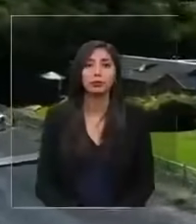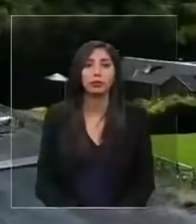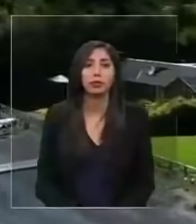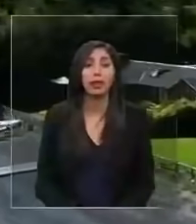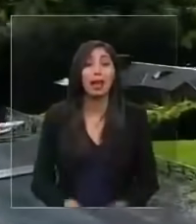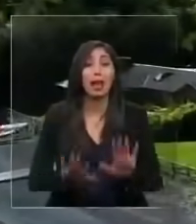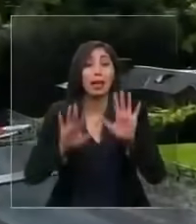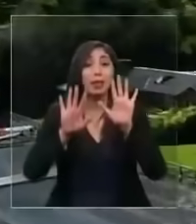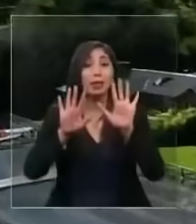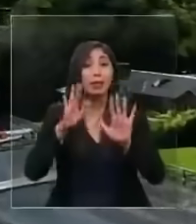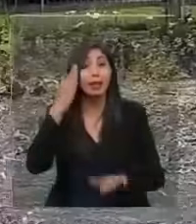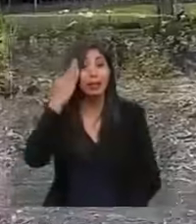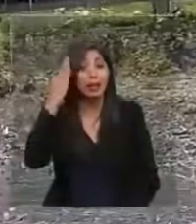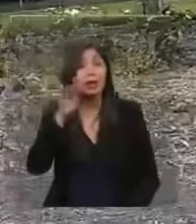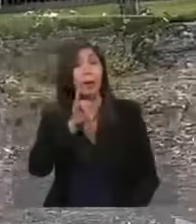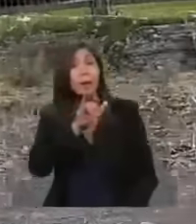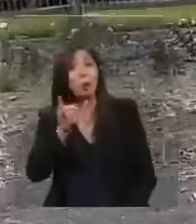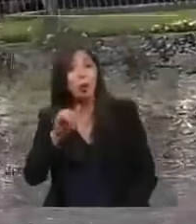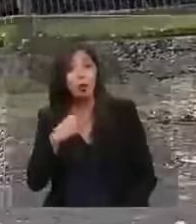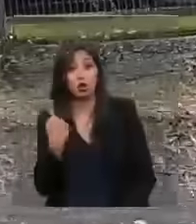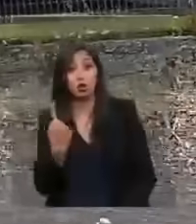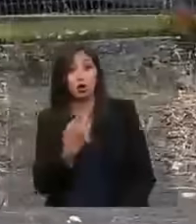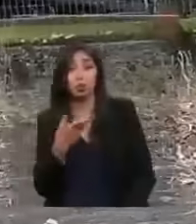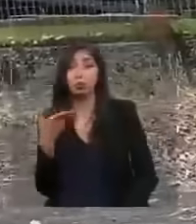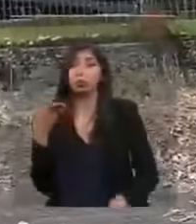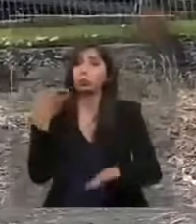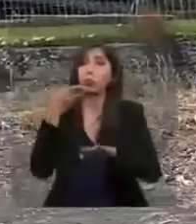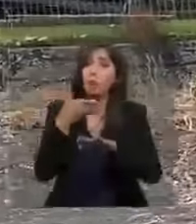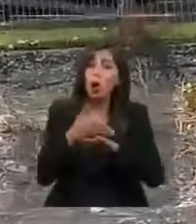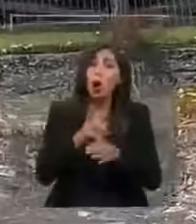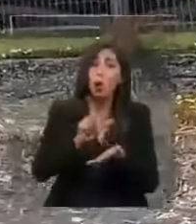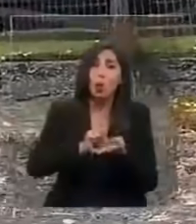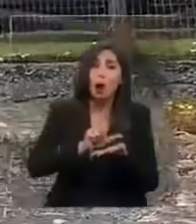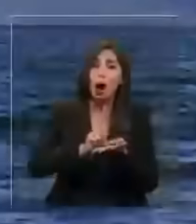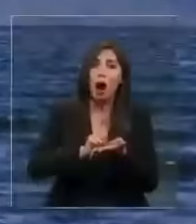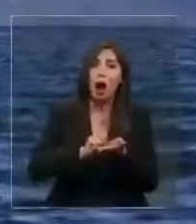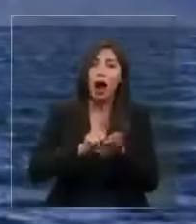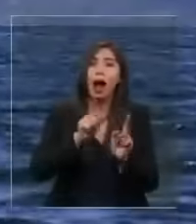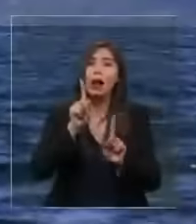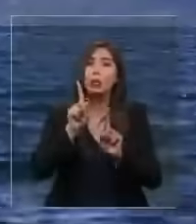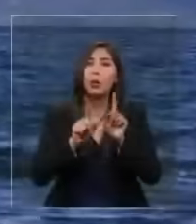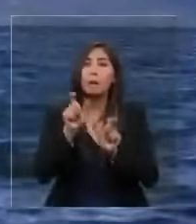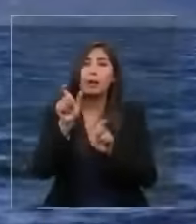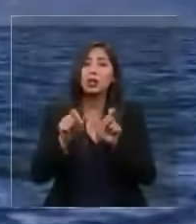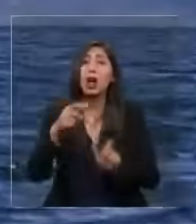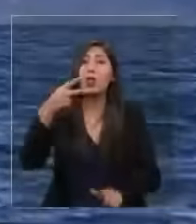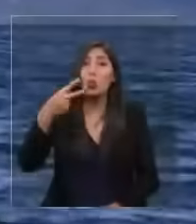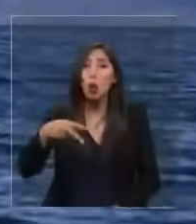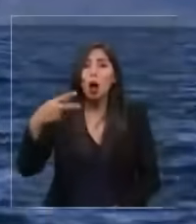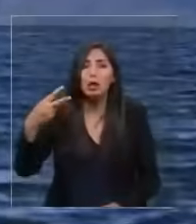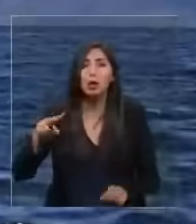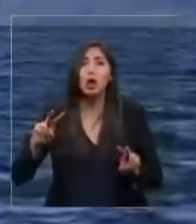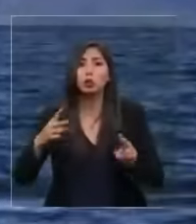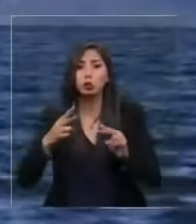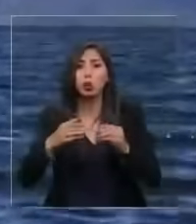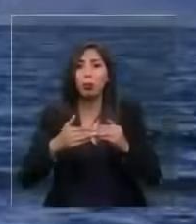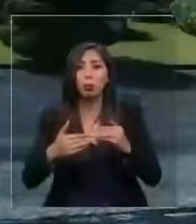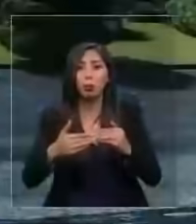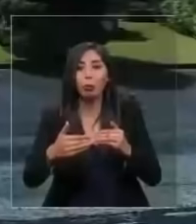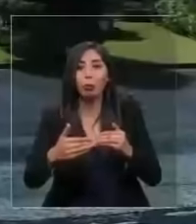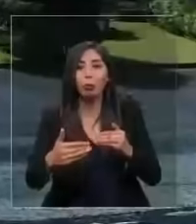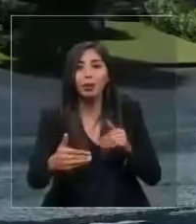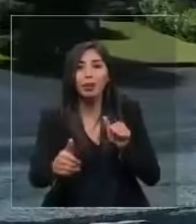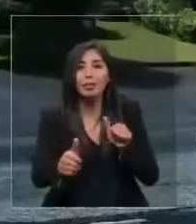Diez días después, volvimos a este lugar. El conflicto se explica en que algunos propietarios de acá han ido expandiendo sus jardines